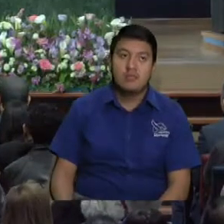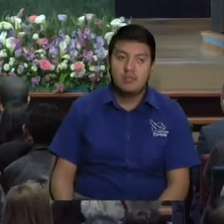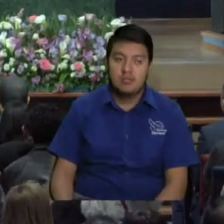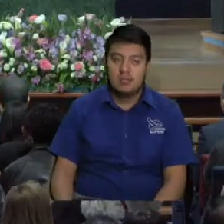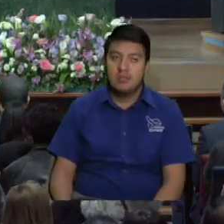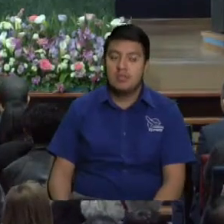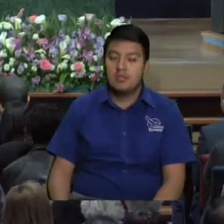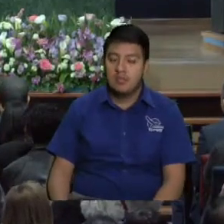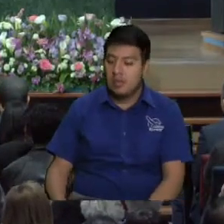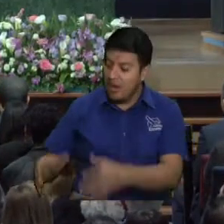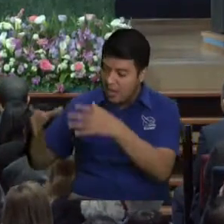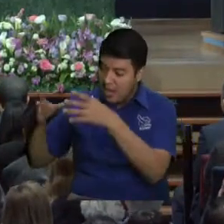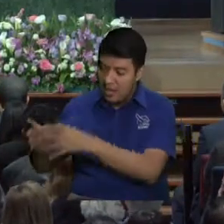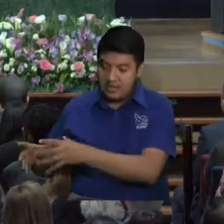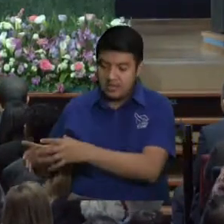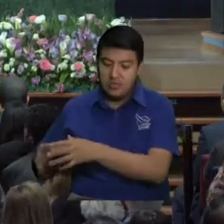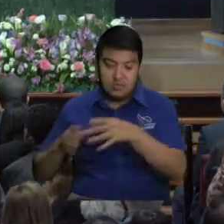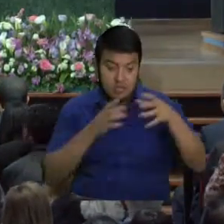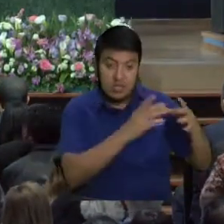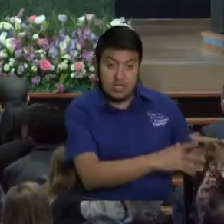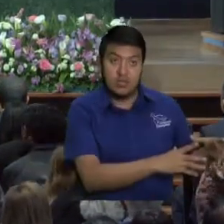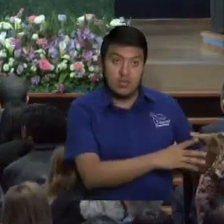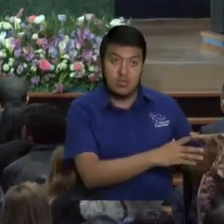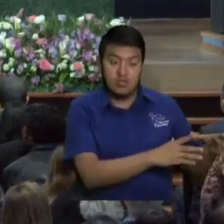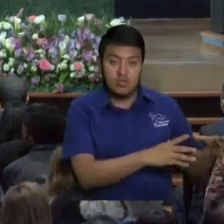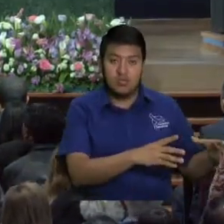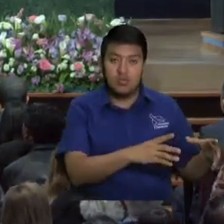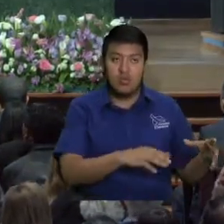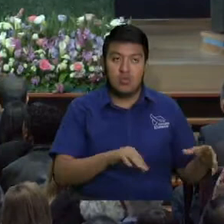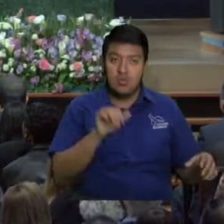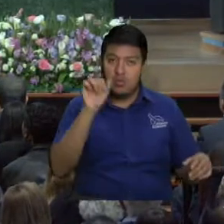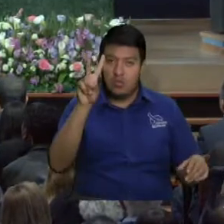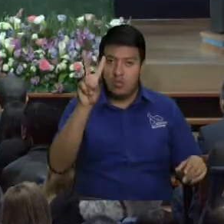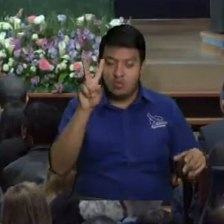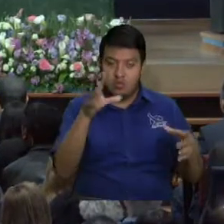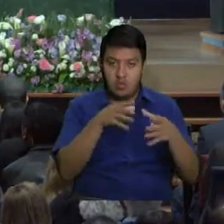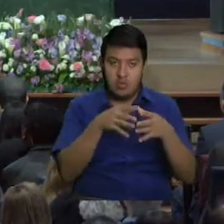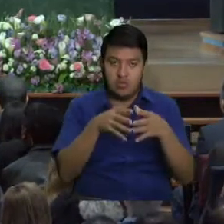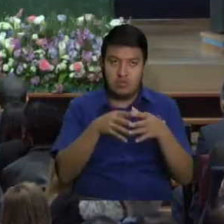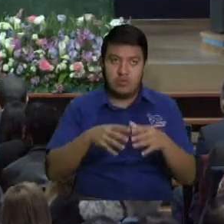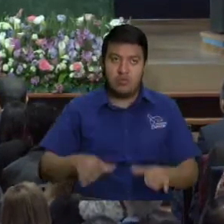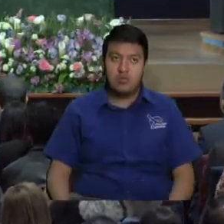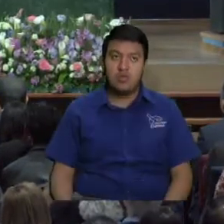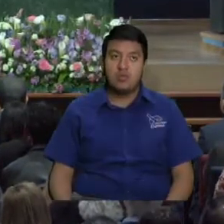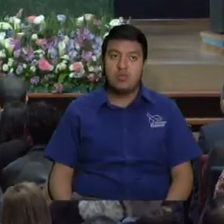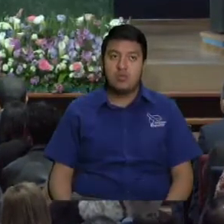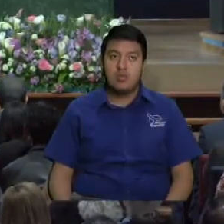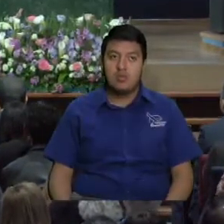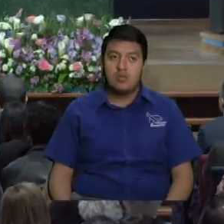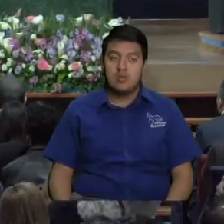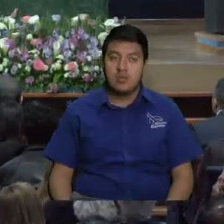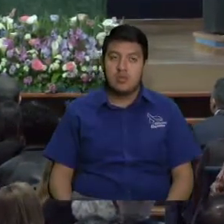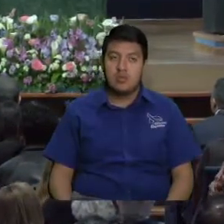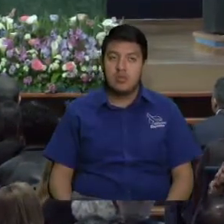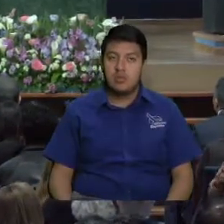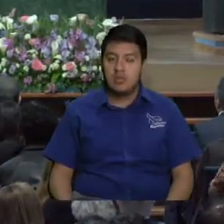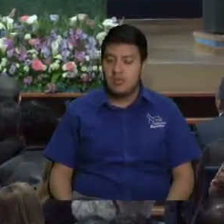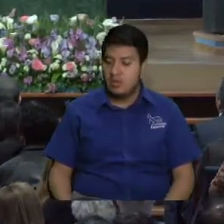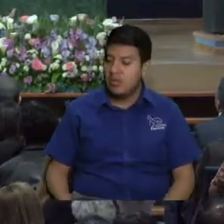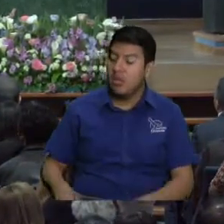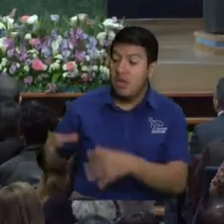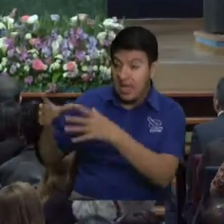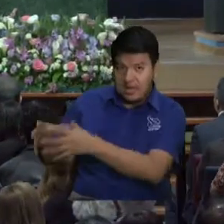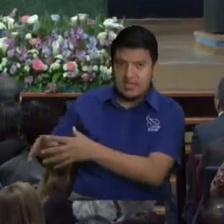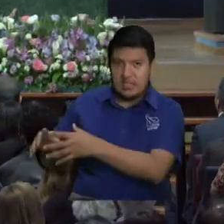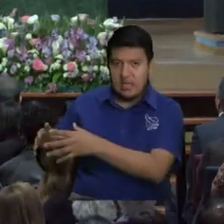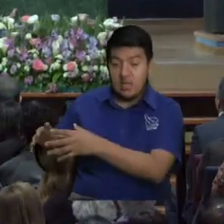a 30 se les quita el dolor de cabeza. Y a estos, no importa cuántos, pero estos que no les dieron la sustancia activa, ¿por qué se les quitó el